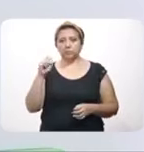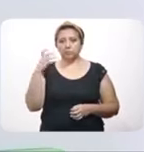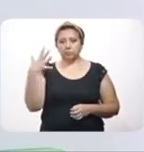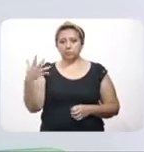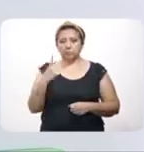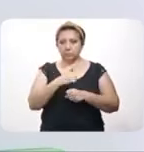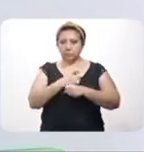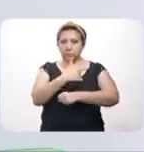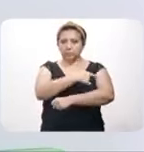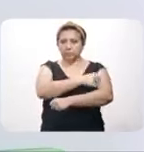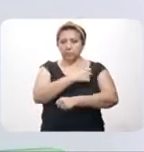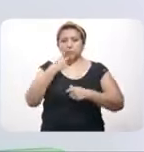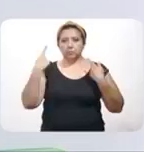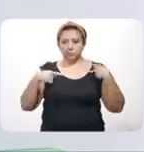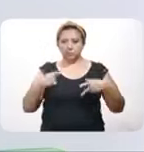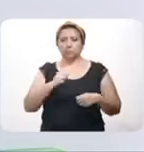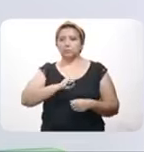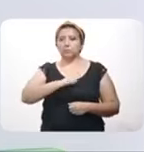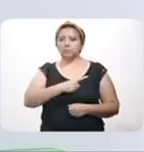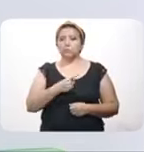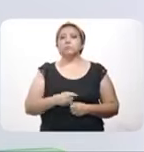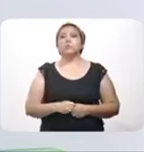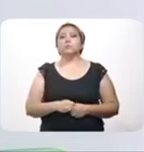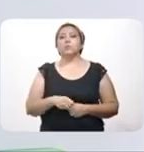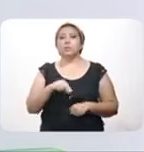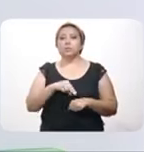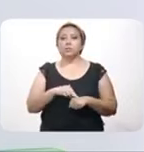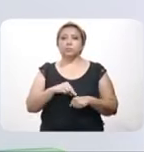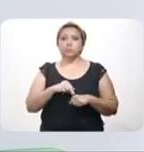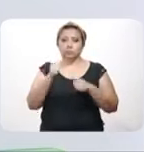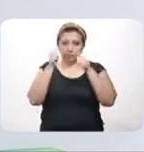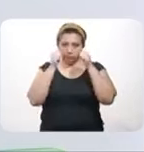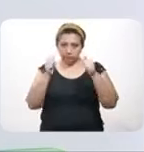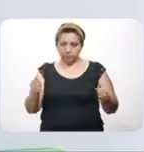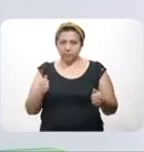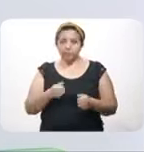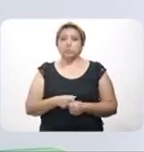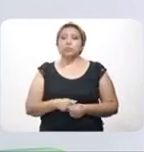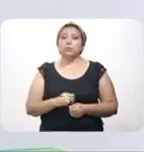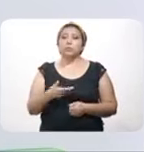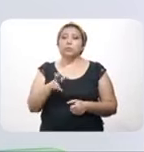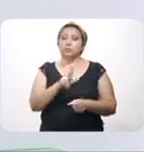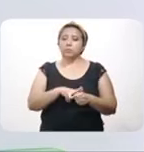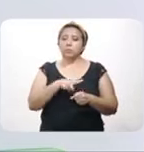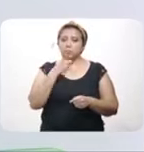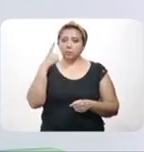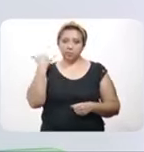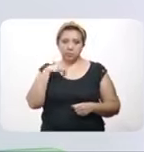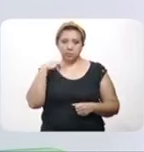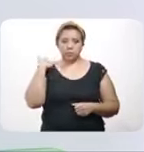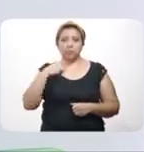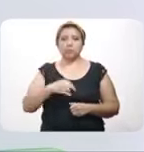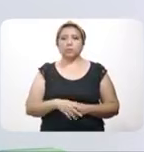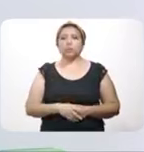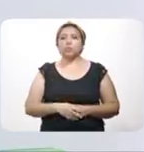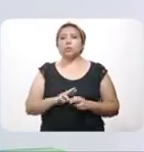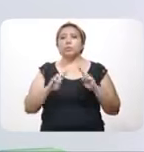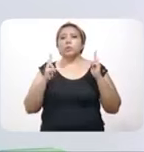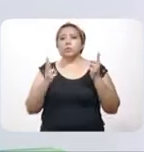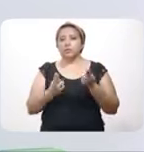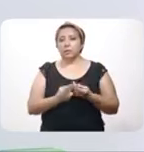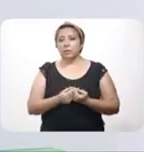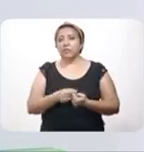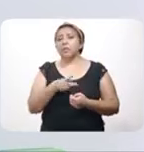2.925 son para la primera aplicación al personal de salud de primer nivel de atención en los centros de salud de los Servicios de Salud de Yucatán y